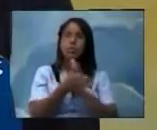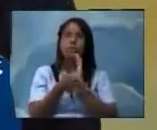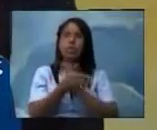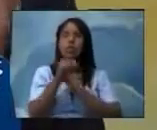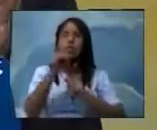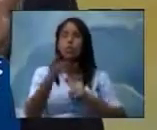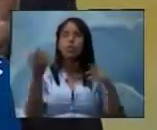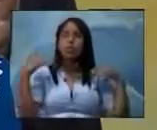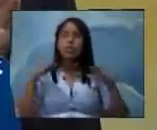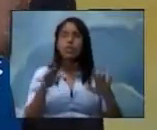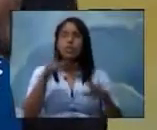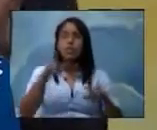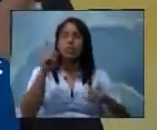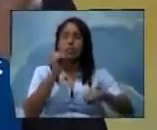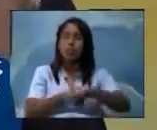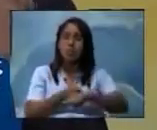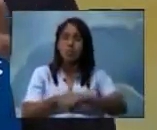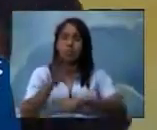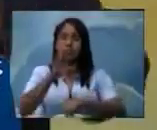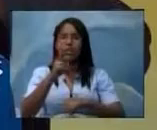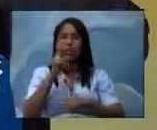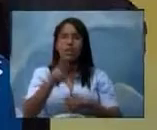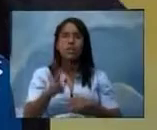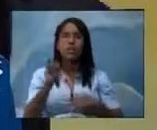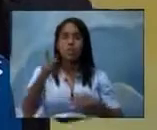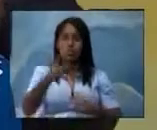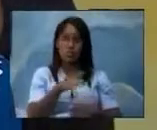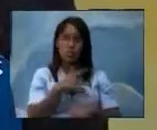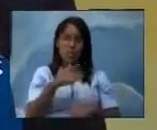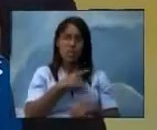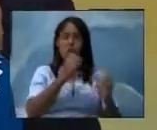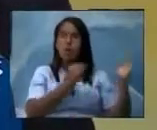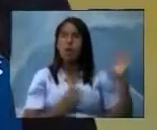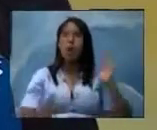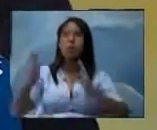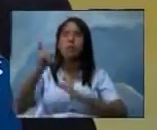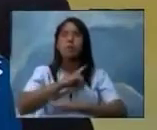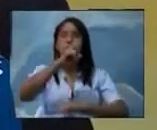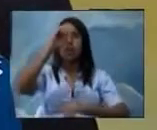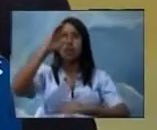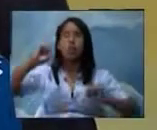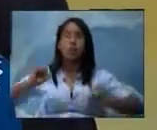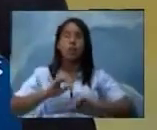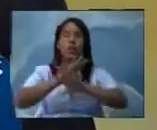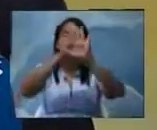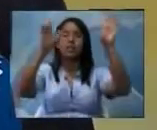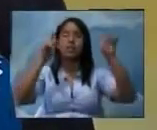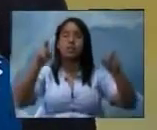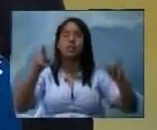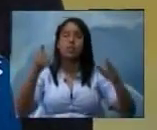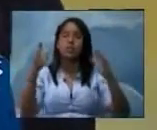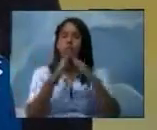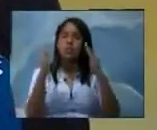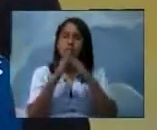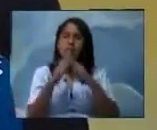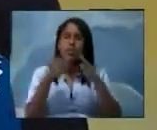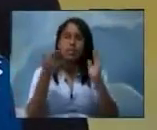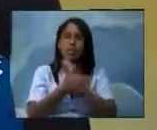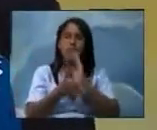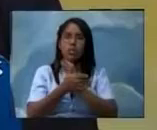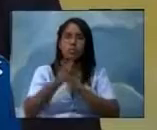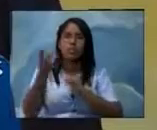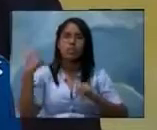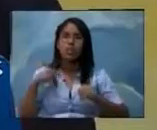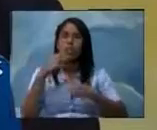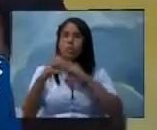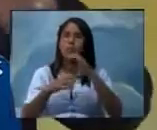suceder. Usted quizás en este momento está viendo y usted siente una presencia de Dios maravillosa allí en su casa. De pronto, si usted